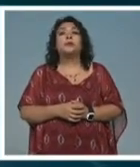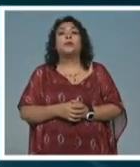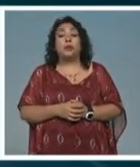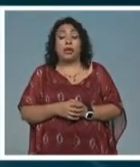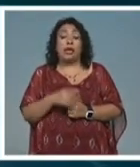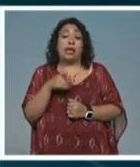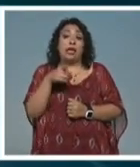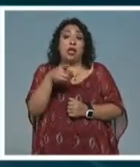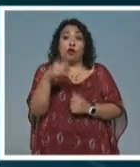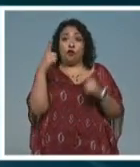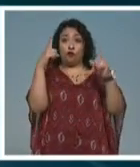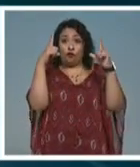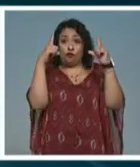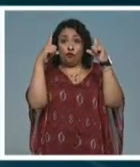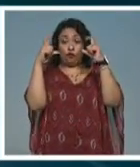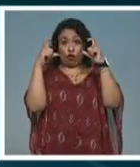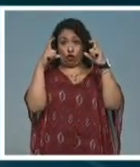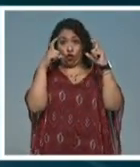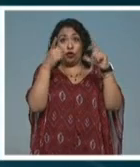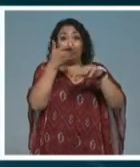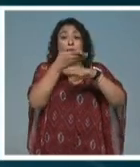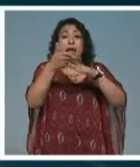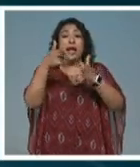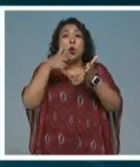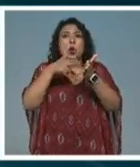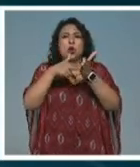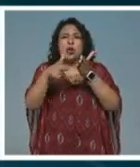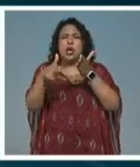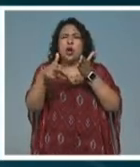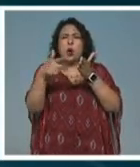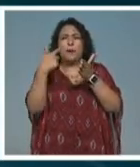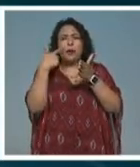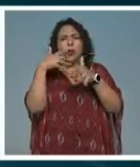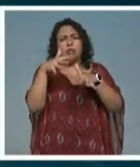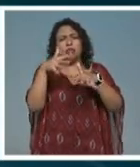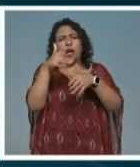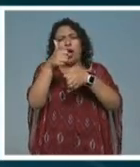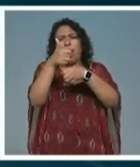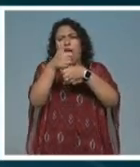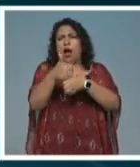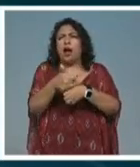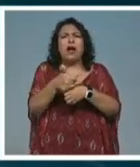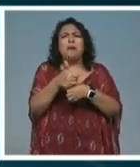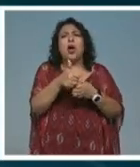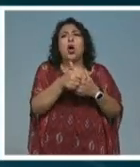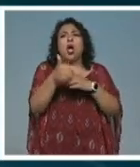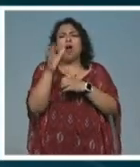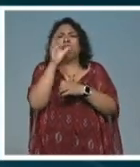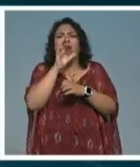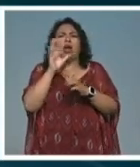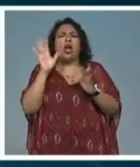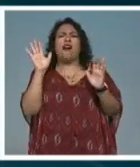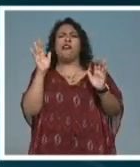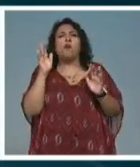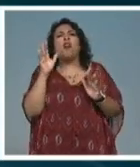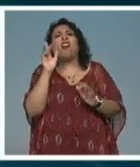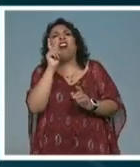Además, el hecho de que sean fotografías en blanco y negro les da un dramatismo sin llegar al morbo que